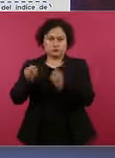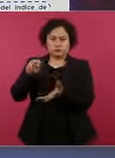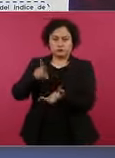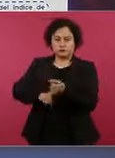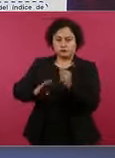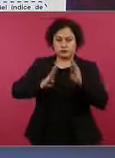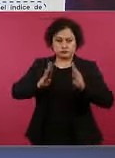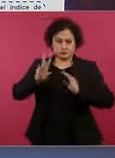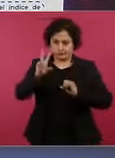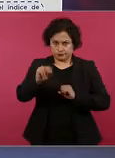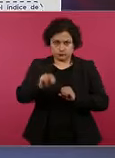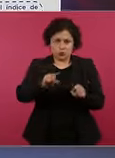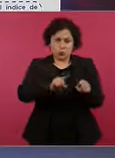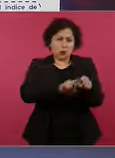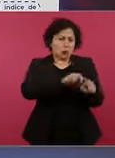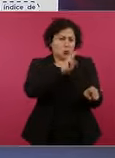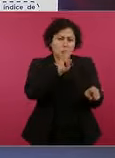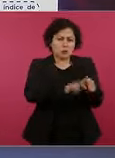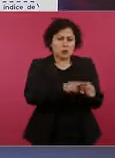Miren